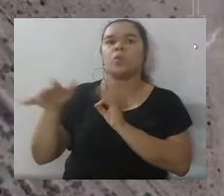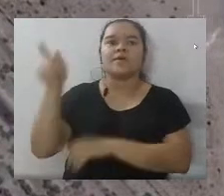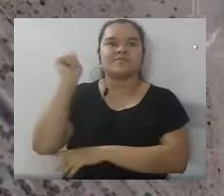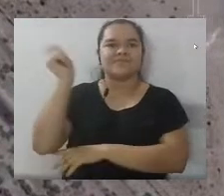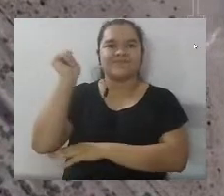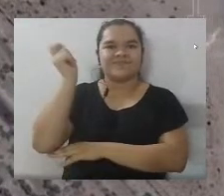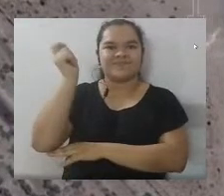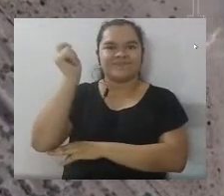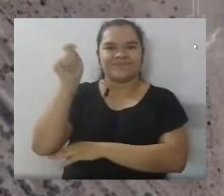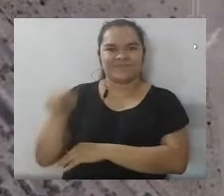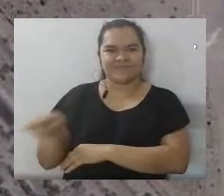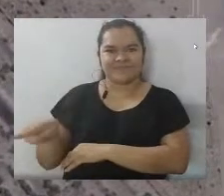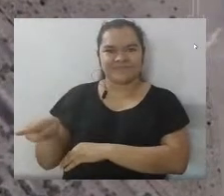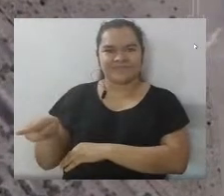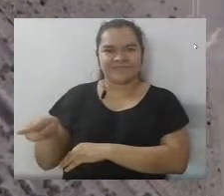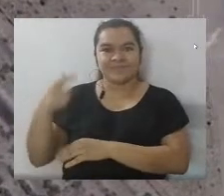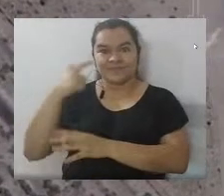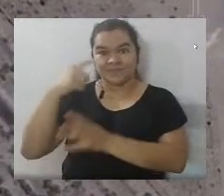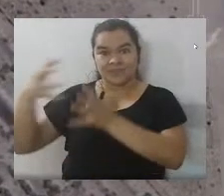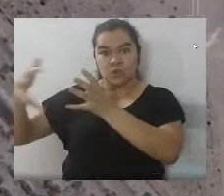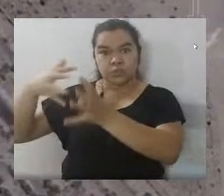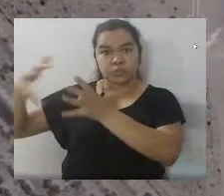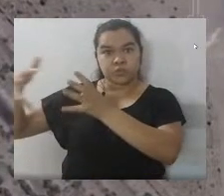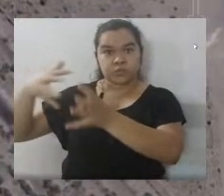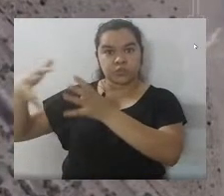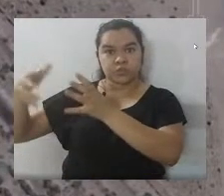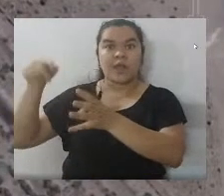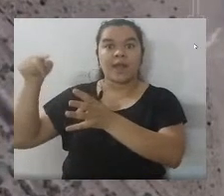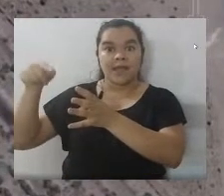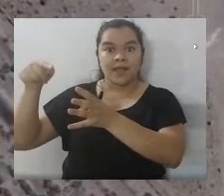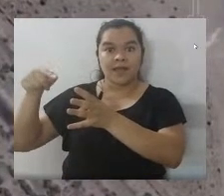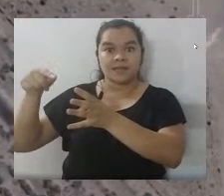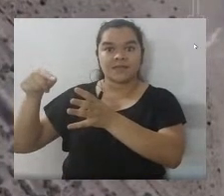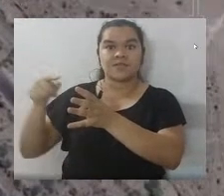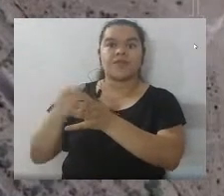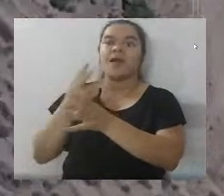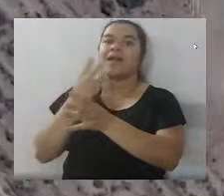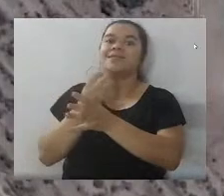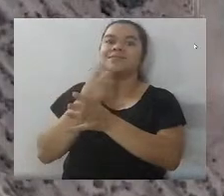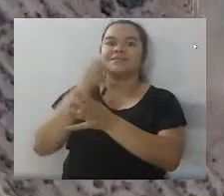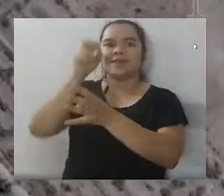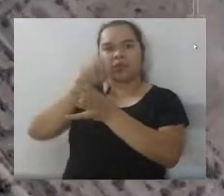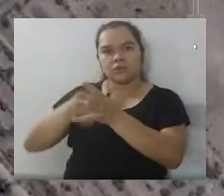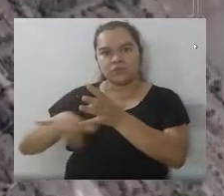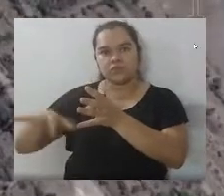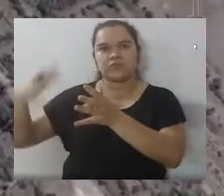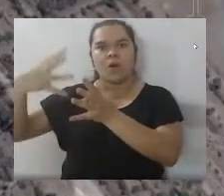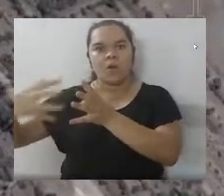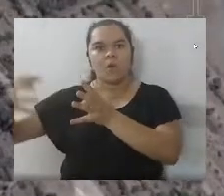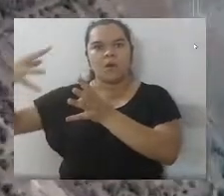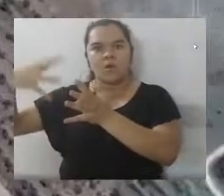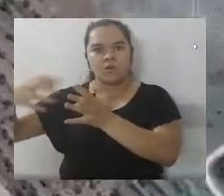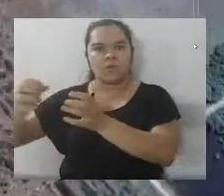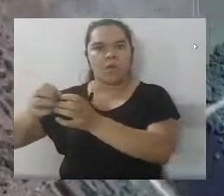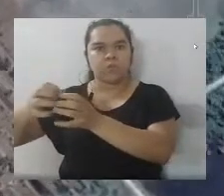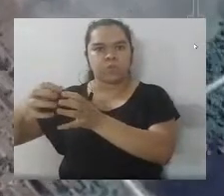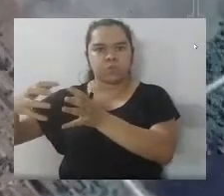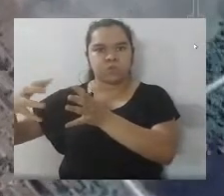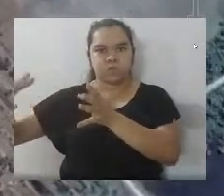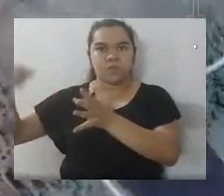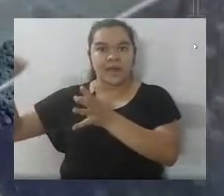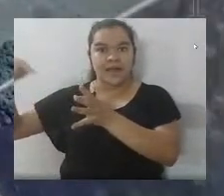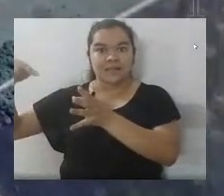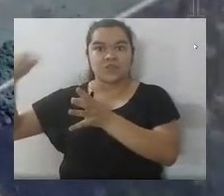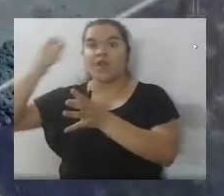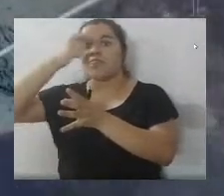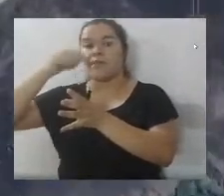Patria. Y la energía que venía de esas centrales eléctricas llega a estos nodos y es transmitida. Y para poder transmitirse